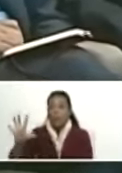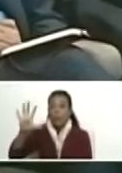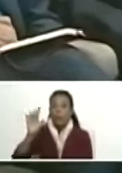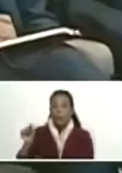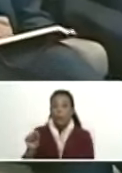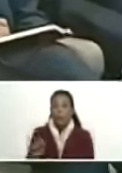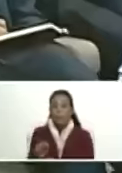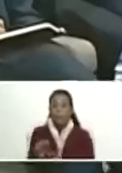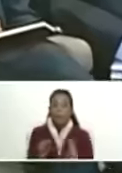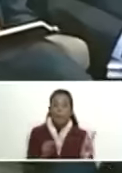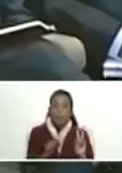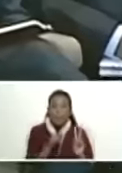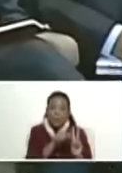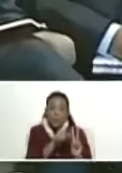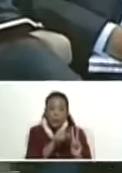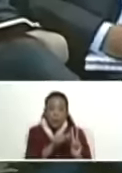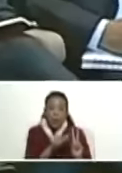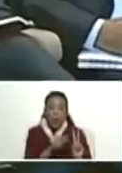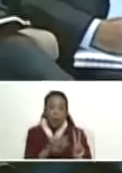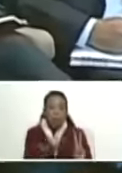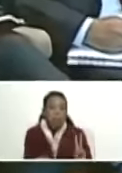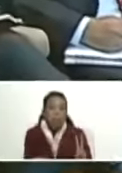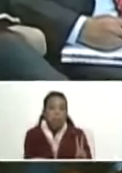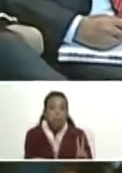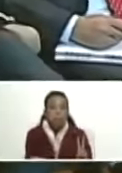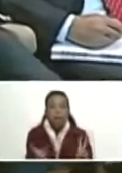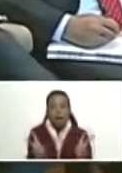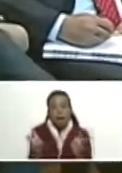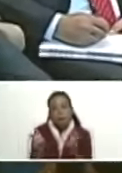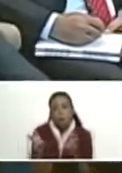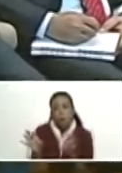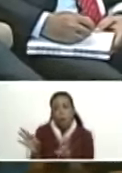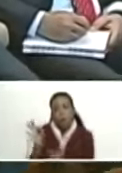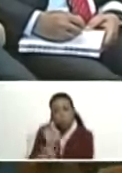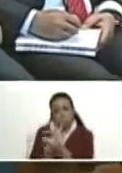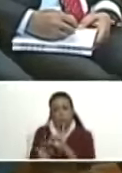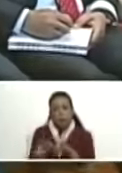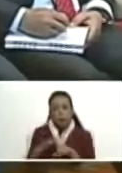Y Venezuela toma el tema.